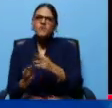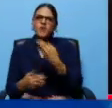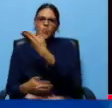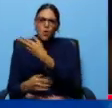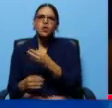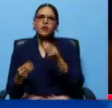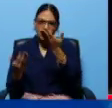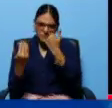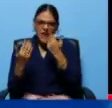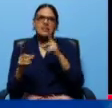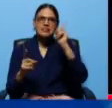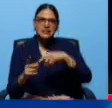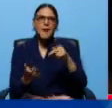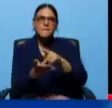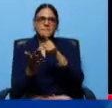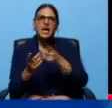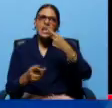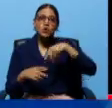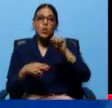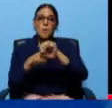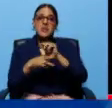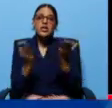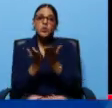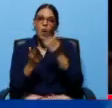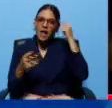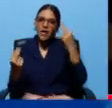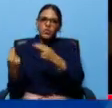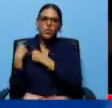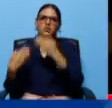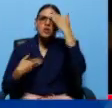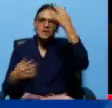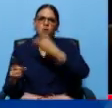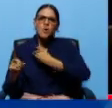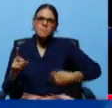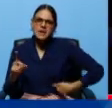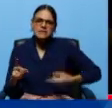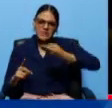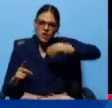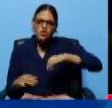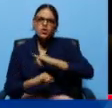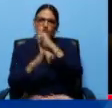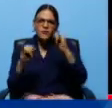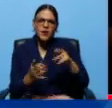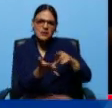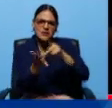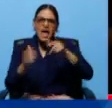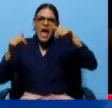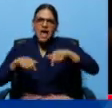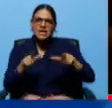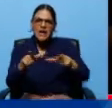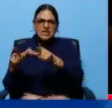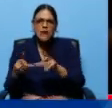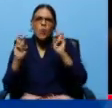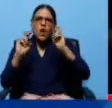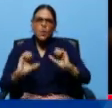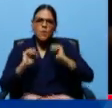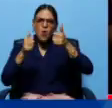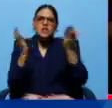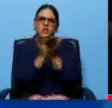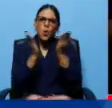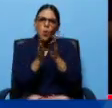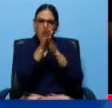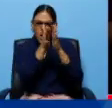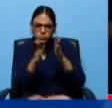de Barlovento, ministro de Educación. Saludos, presidente. Feliz de que esté acá en este inicio del año